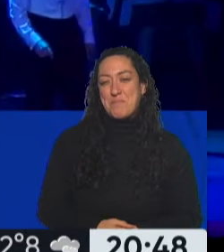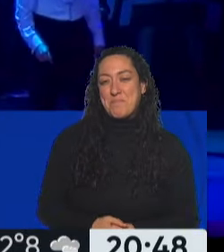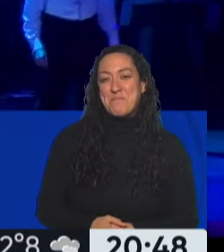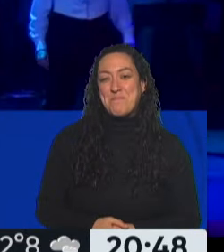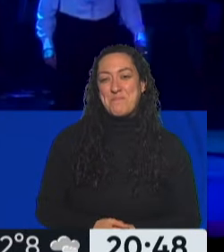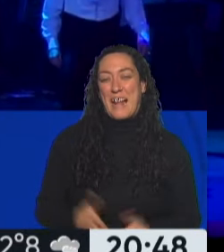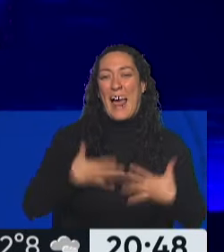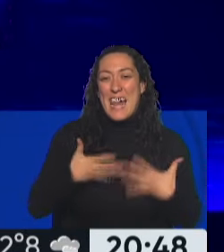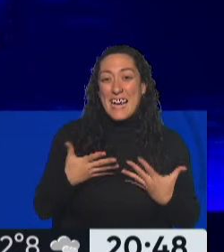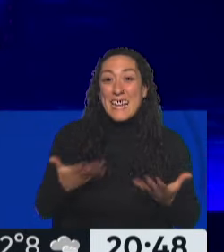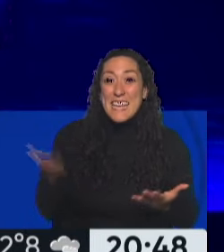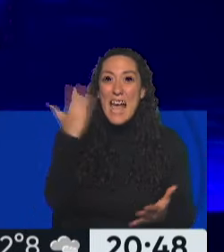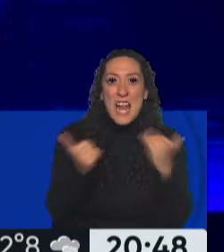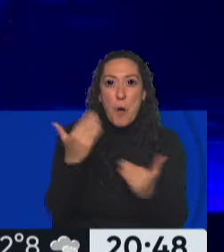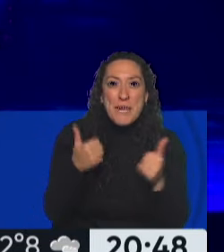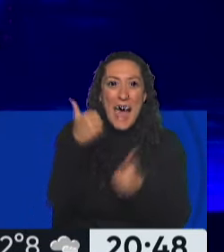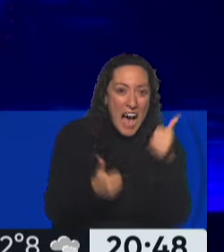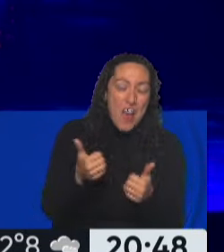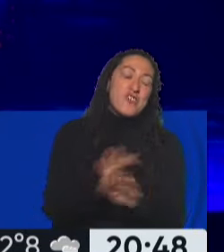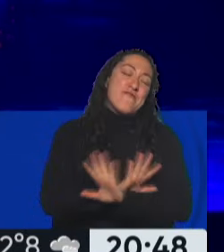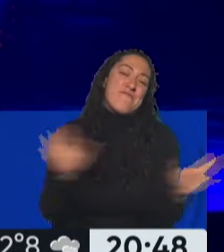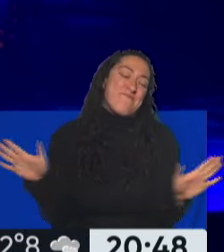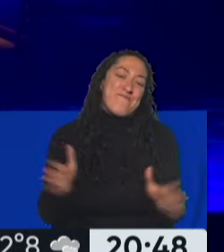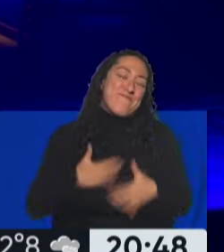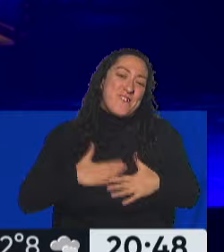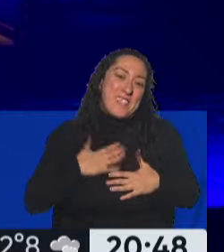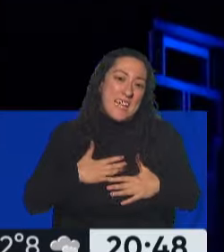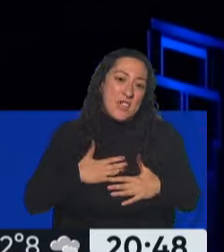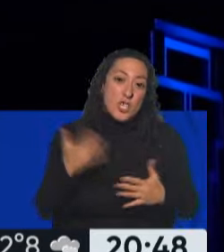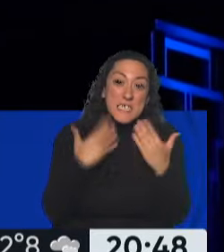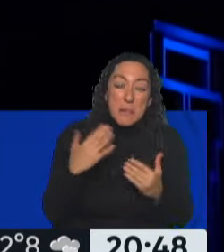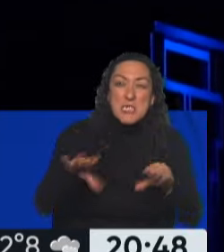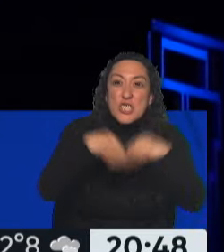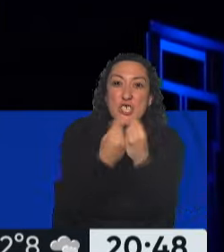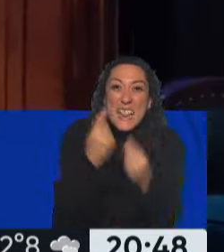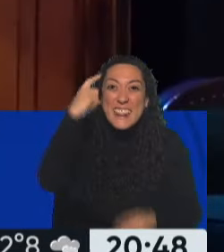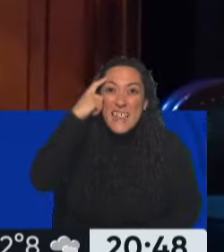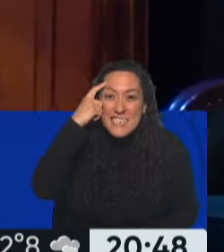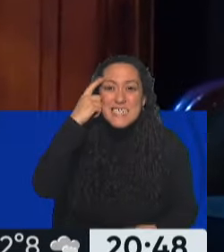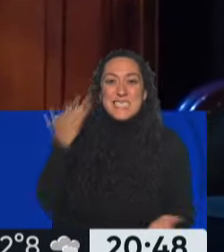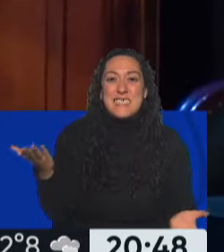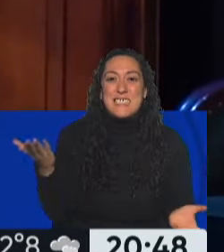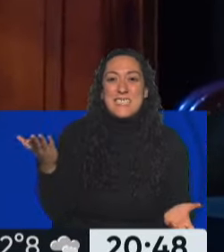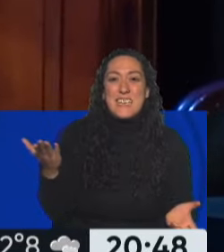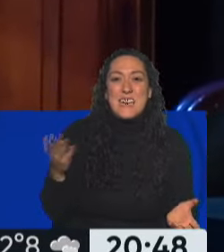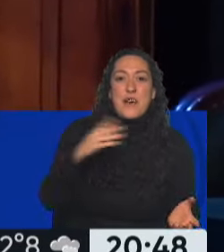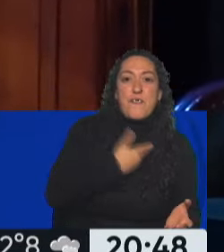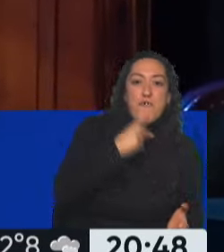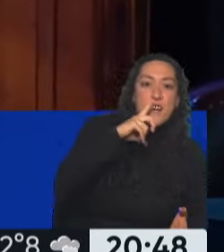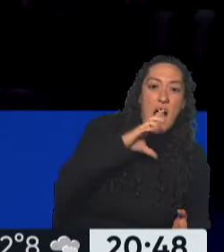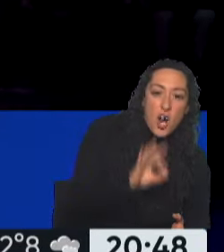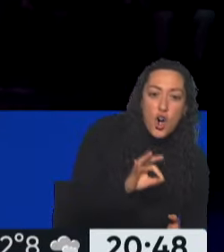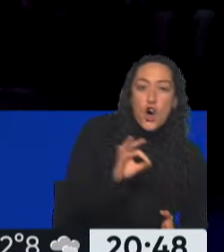ya desde saber que estábamos nominados, además con 10 nominaciones, el espectáculo, cuando Frank conoció a Carlitos. La verdad,